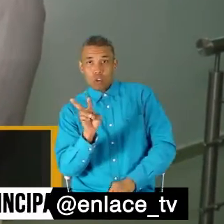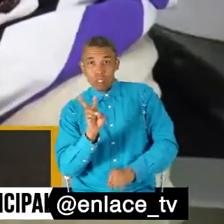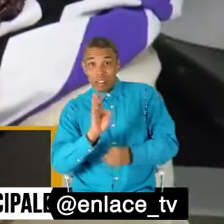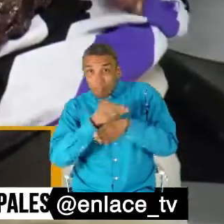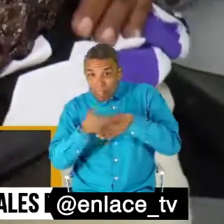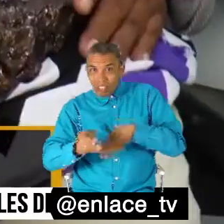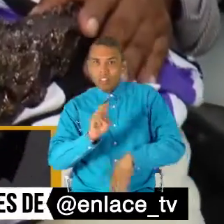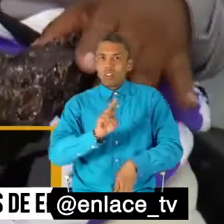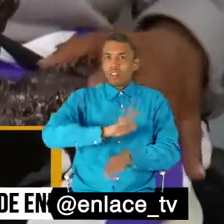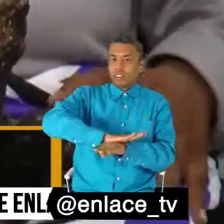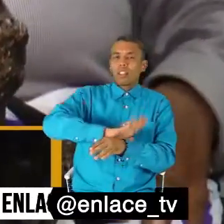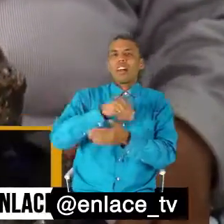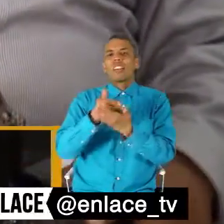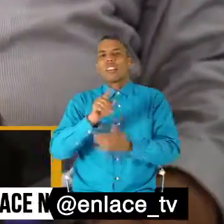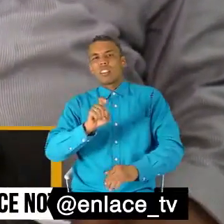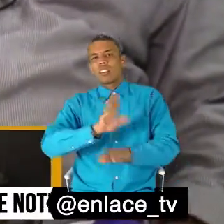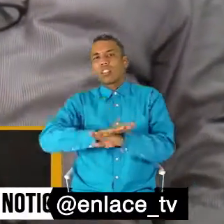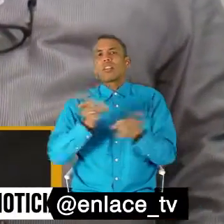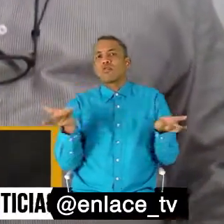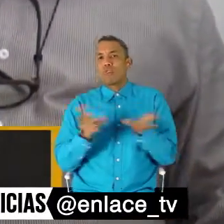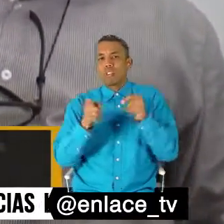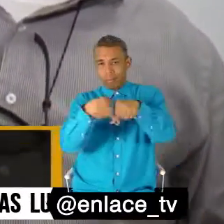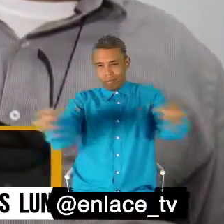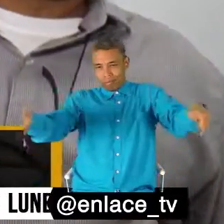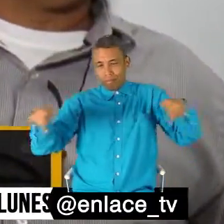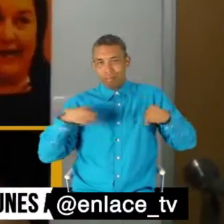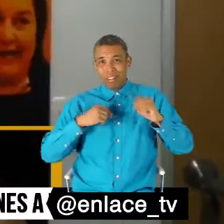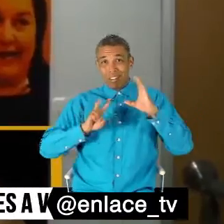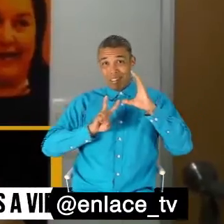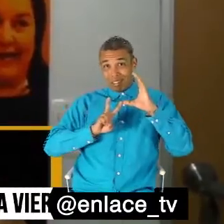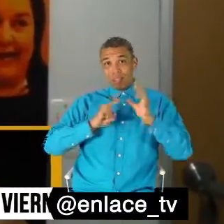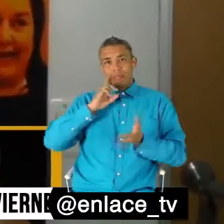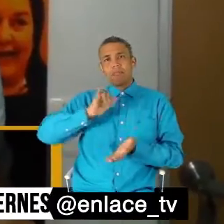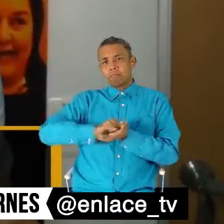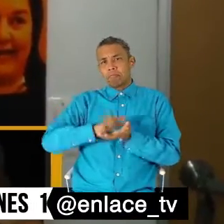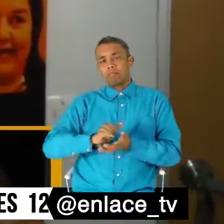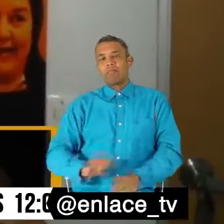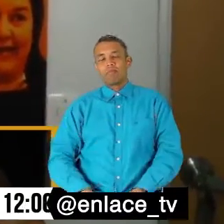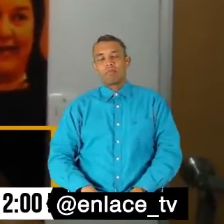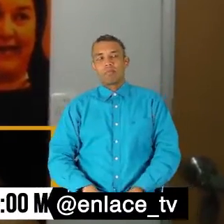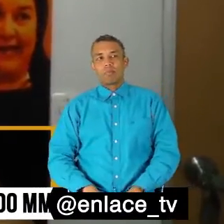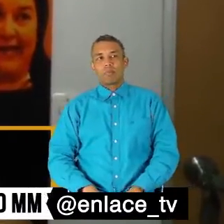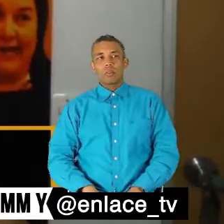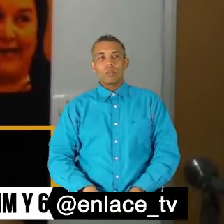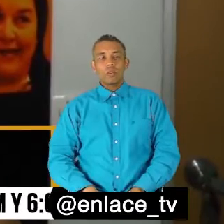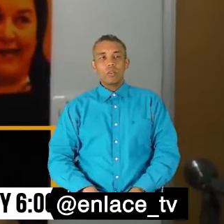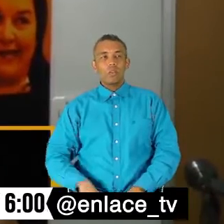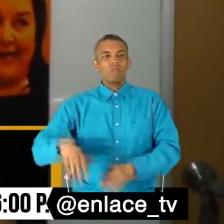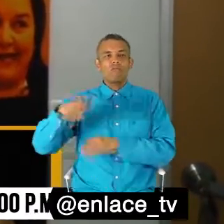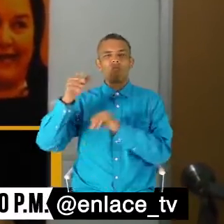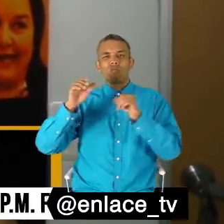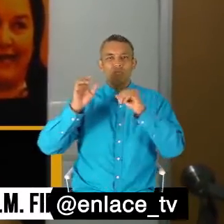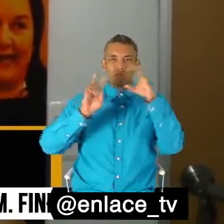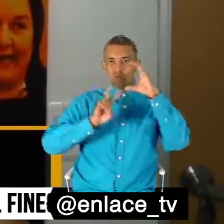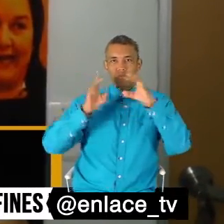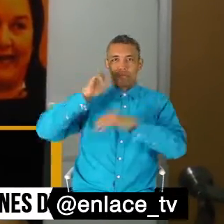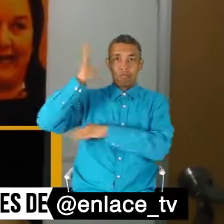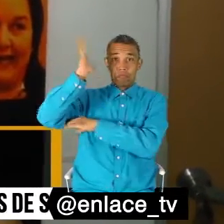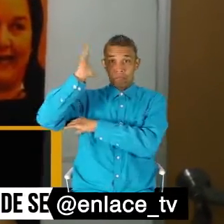6 de la tarde en el Centro de Convivencia Ciudadana en la Comuna 5. Tenemos prevista una exposición